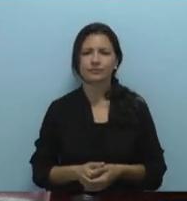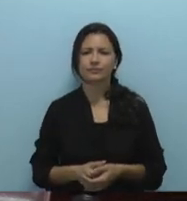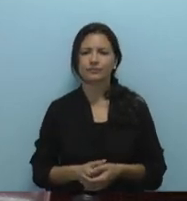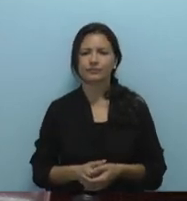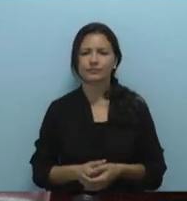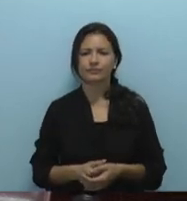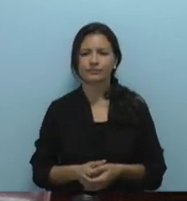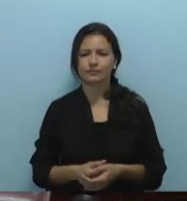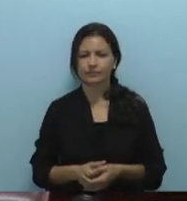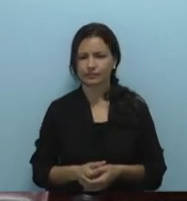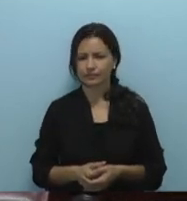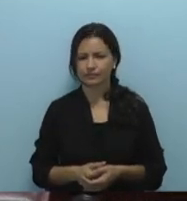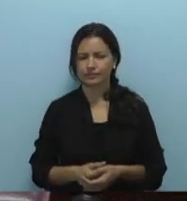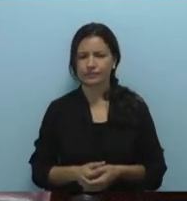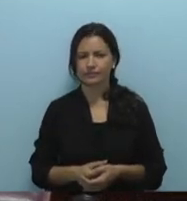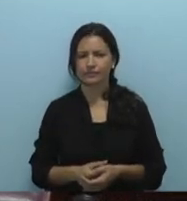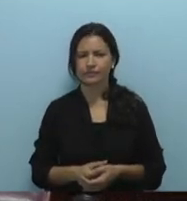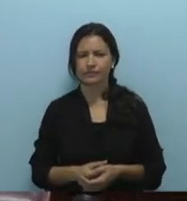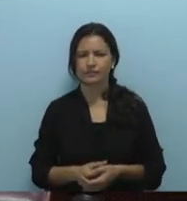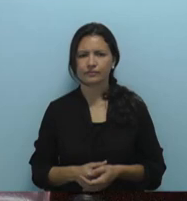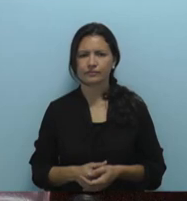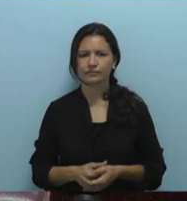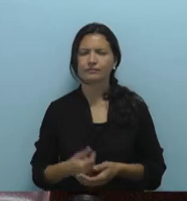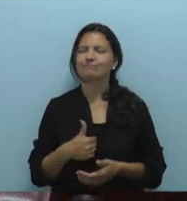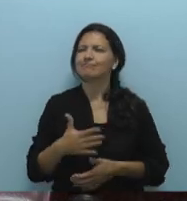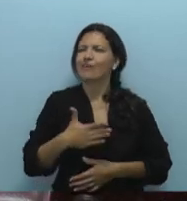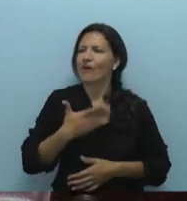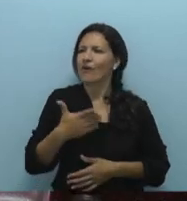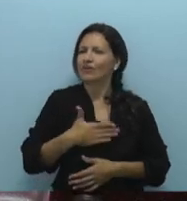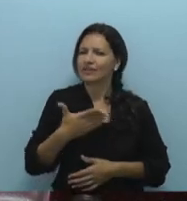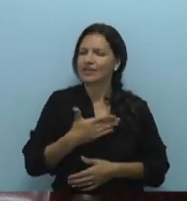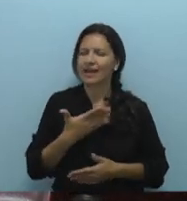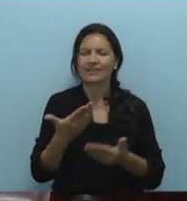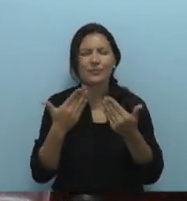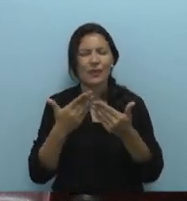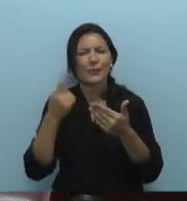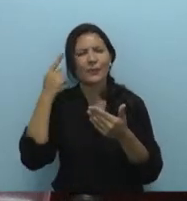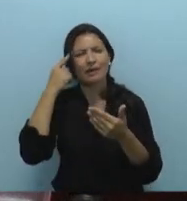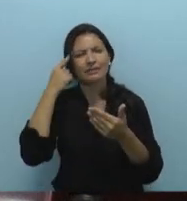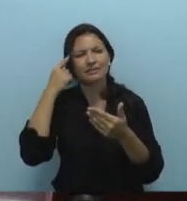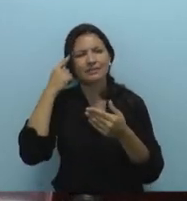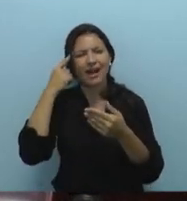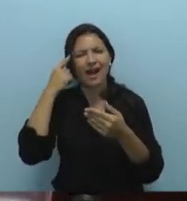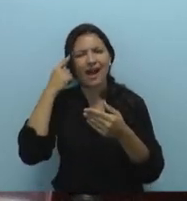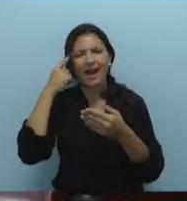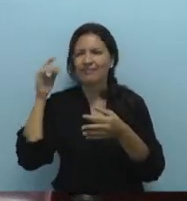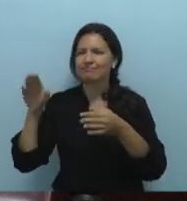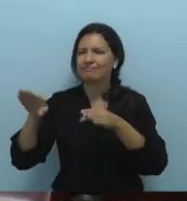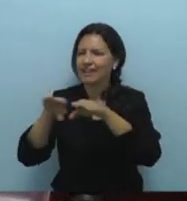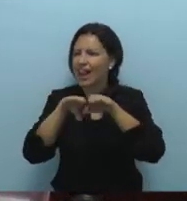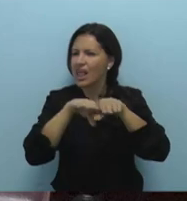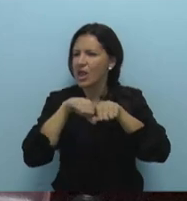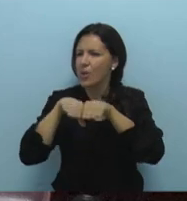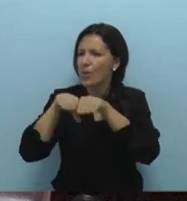desarrollar mi argumentación, me resulta muy grato que podamos coincidir y que podamos haber unificado tanto